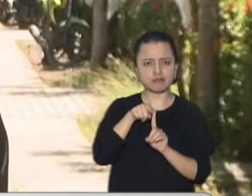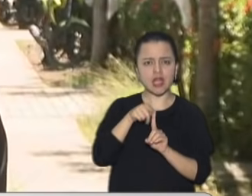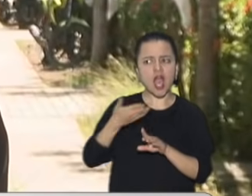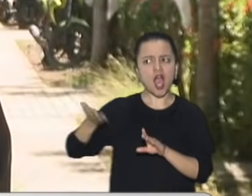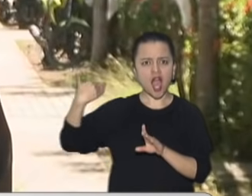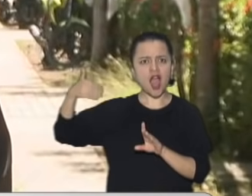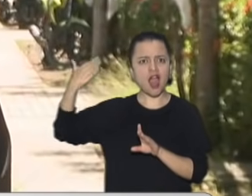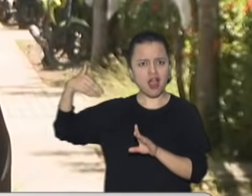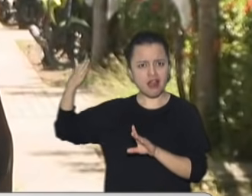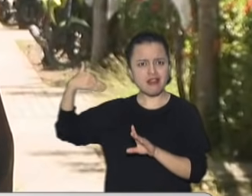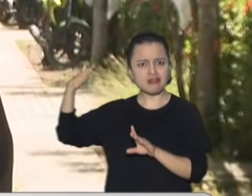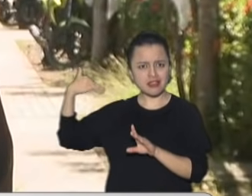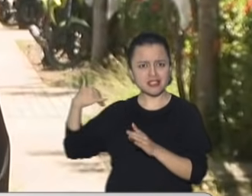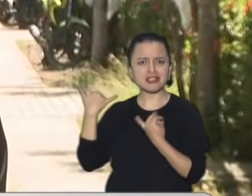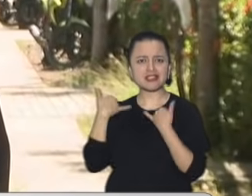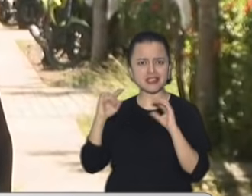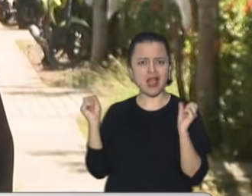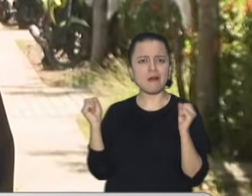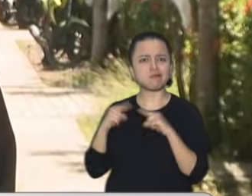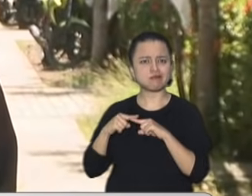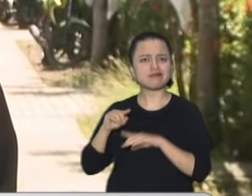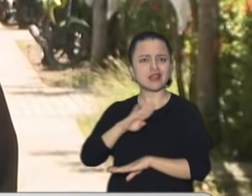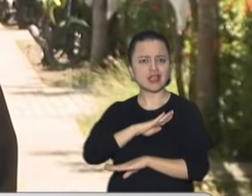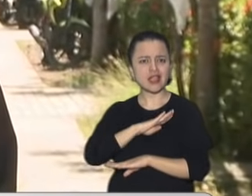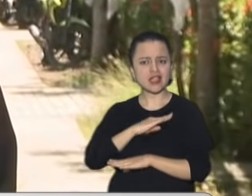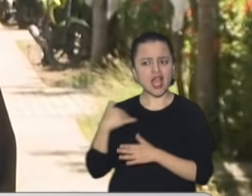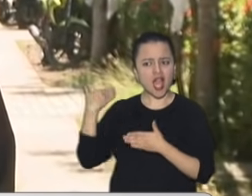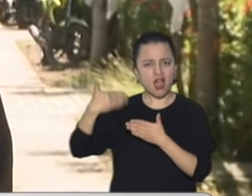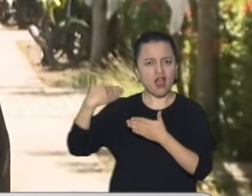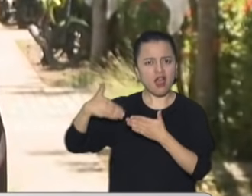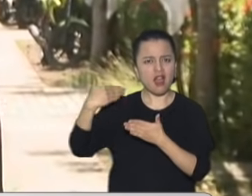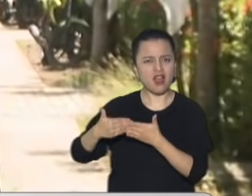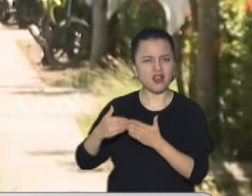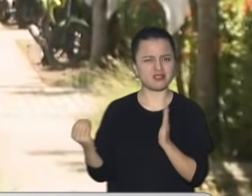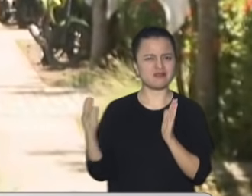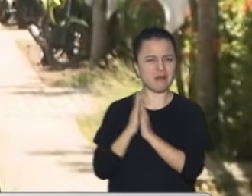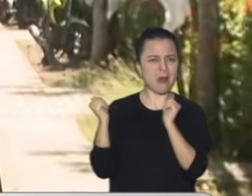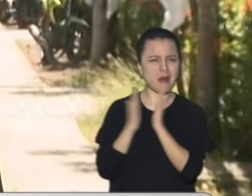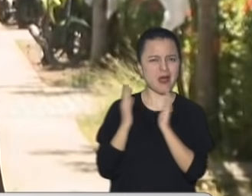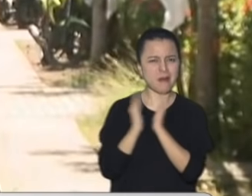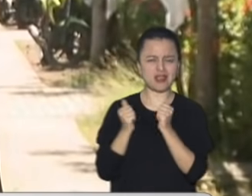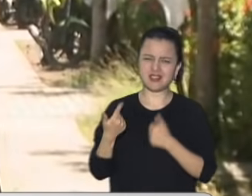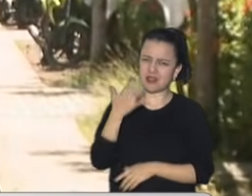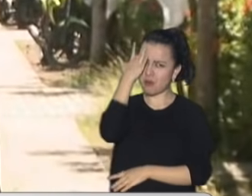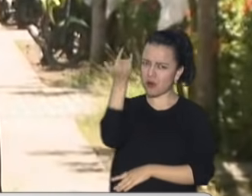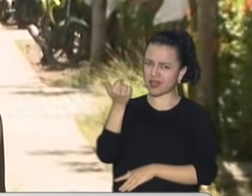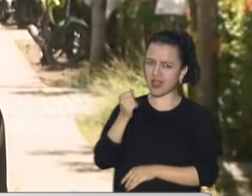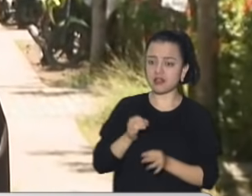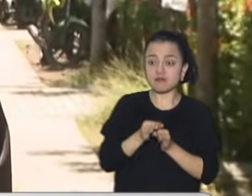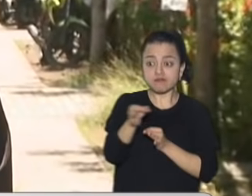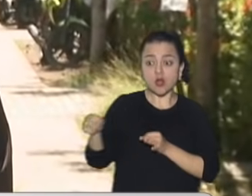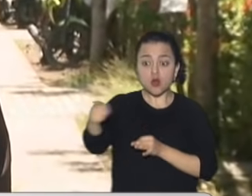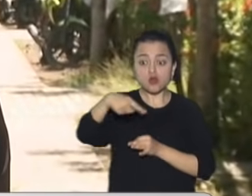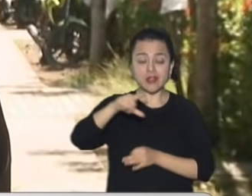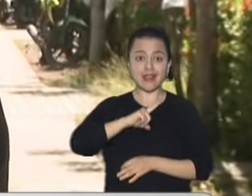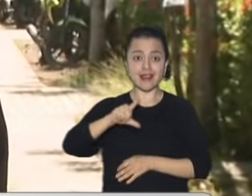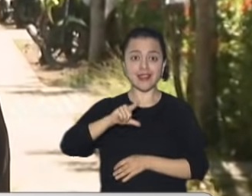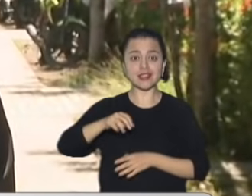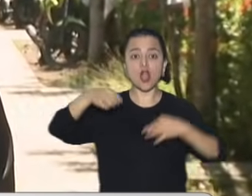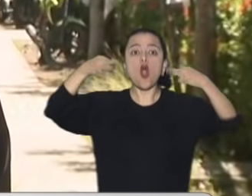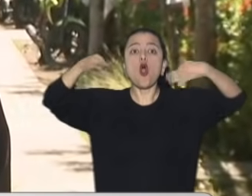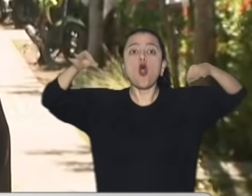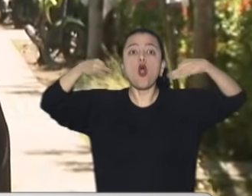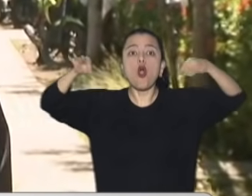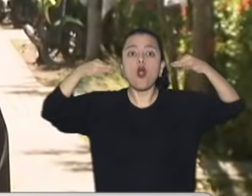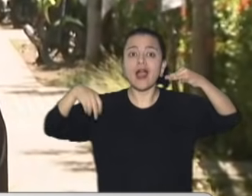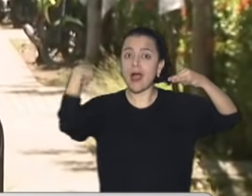el mes de noviembre del año pasado y por eso pide garantías a las autoridades. En cuanto a los líderes del Salado, circula un panfleto en